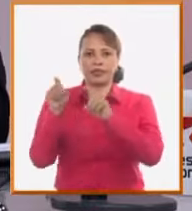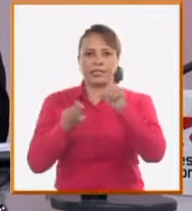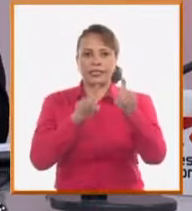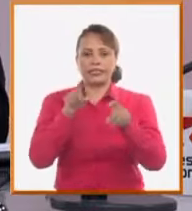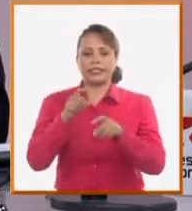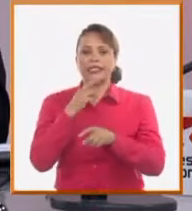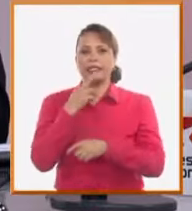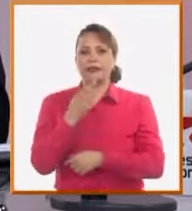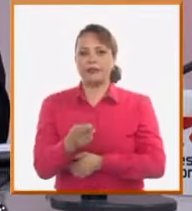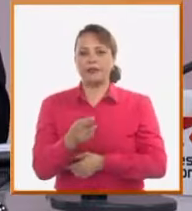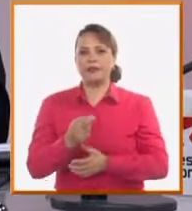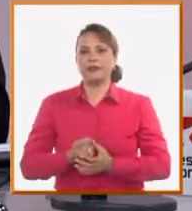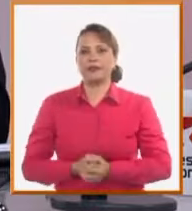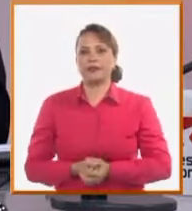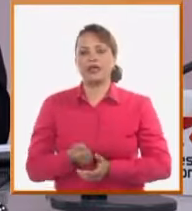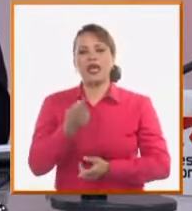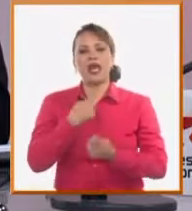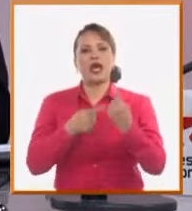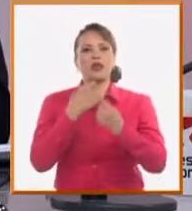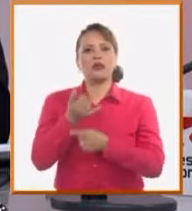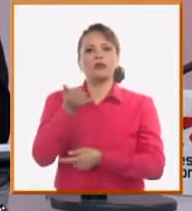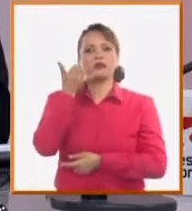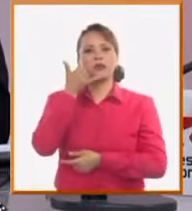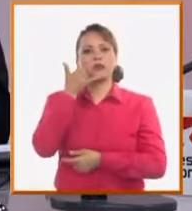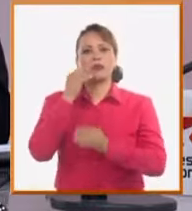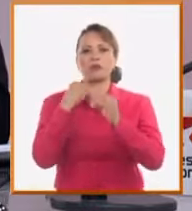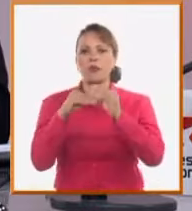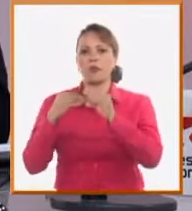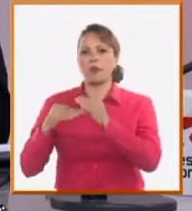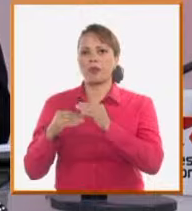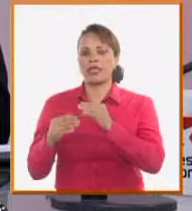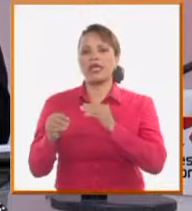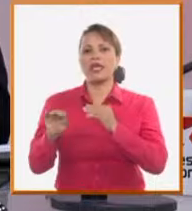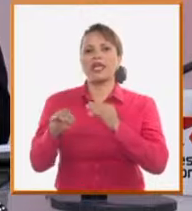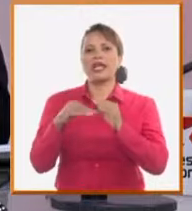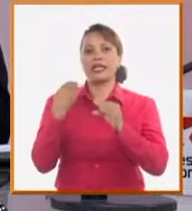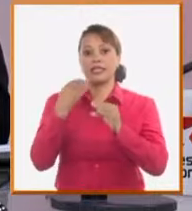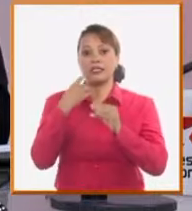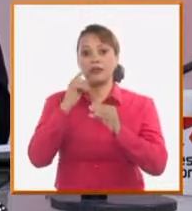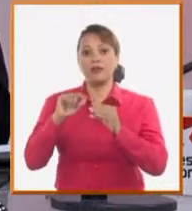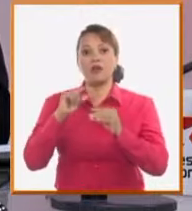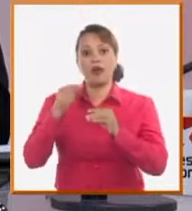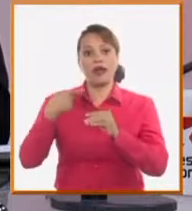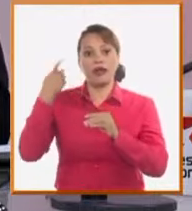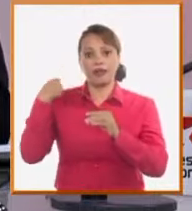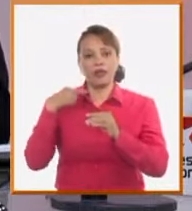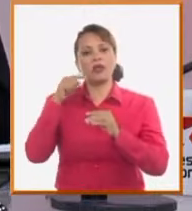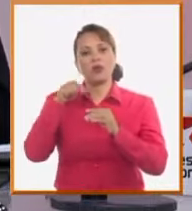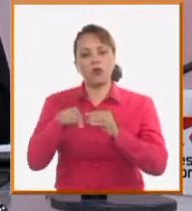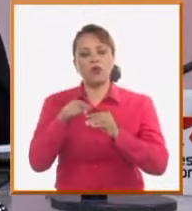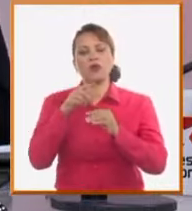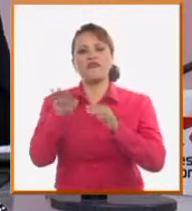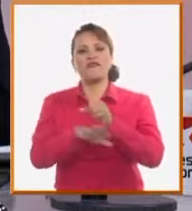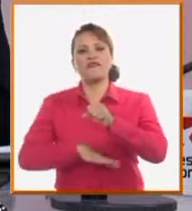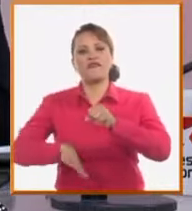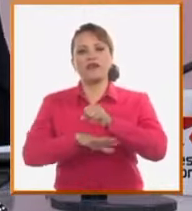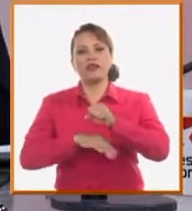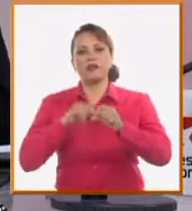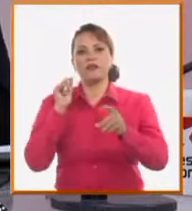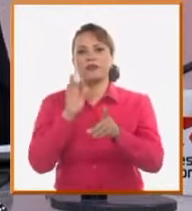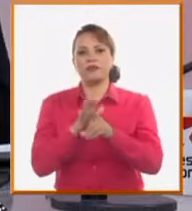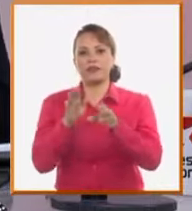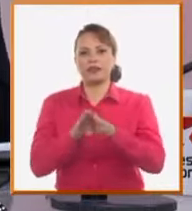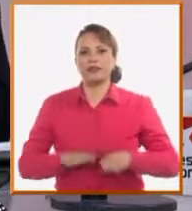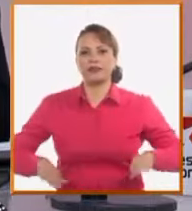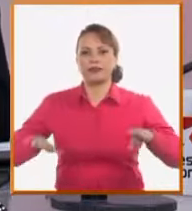esas opiniones, algunas de las llamadas telefónicas y de los correos que recibimos en la jornada de ayer, pues sirven de base para nuestra